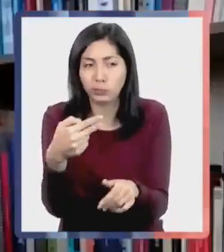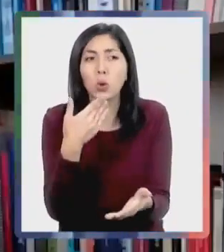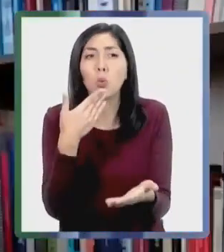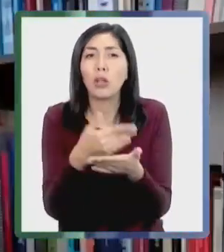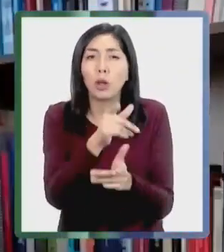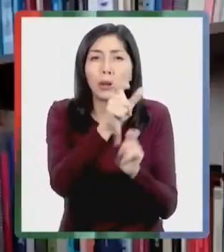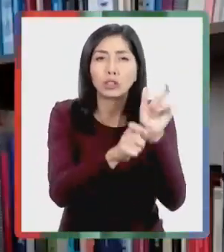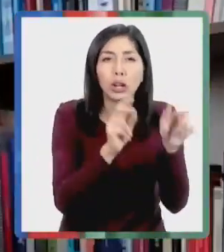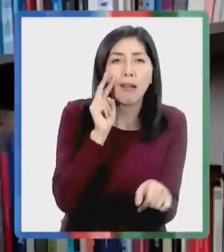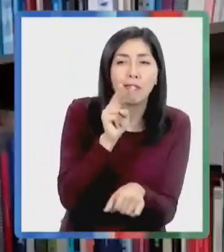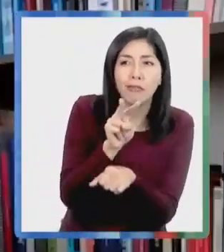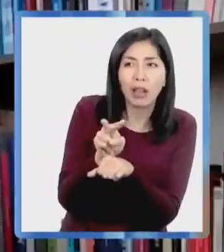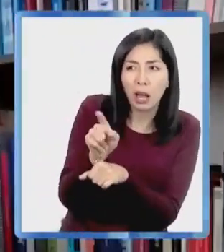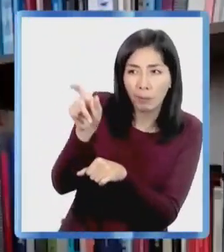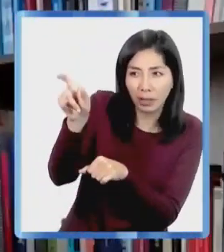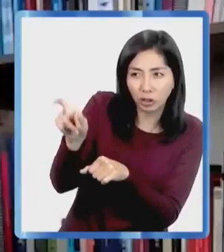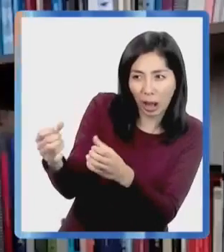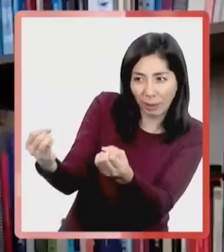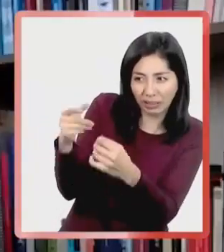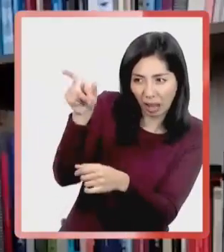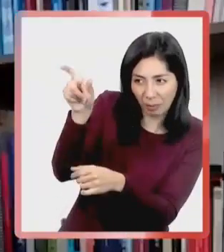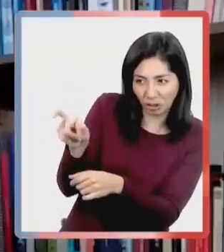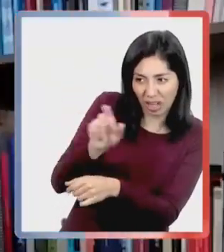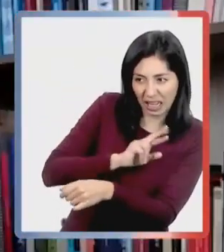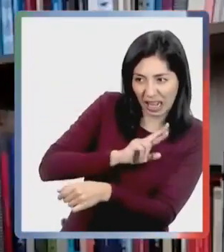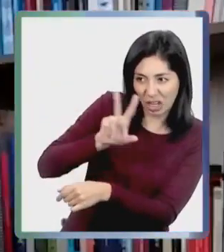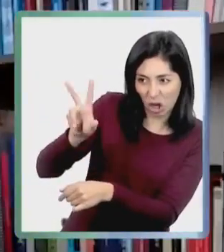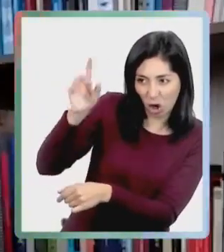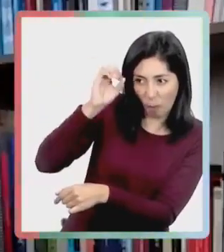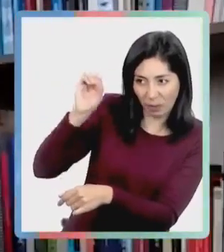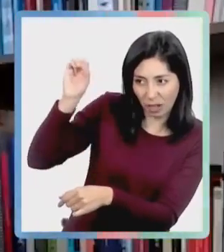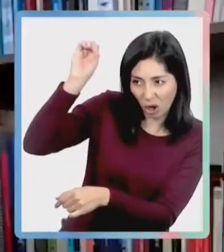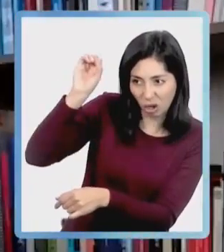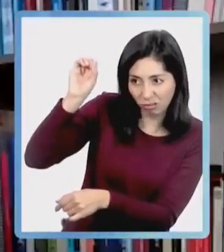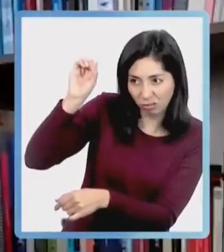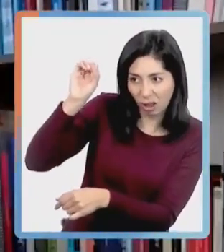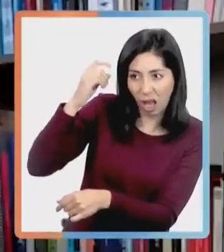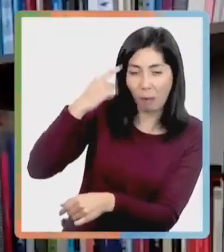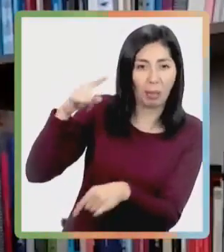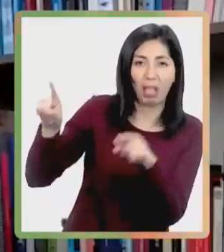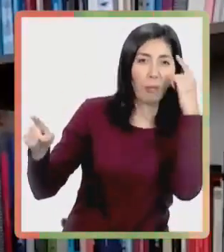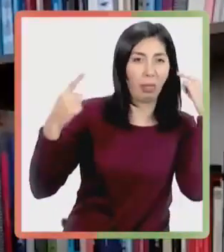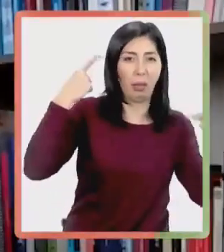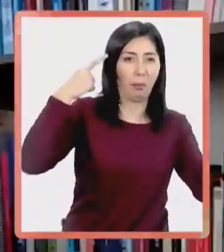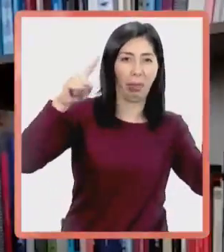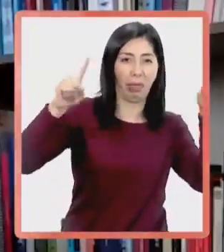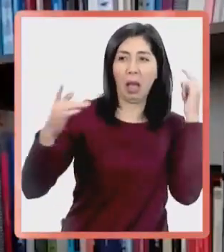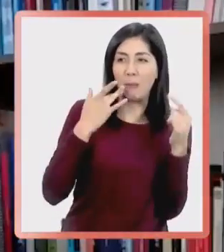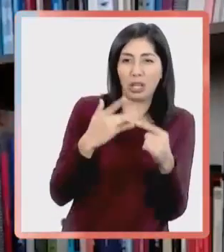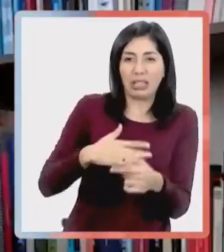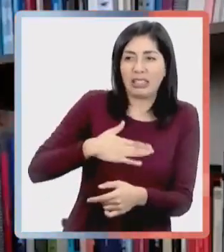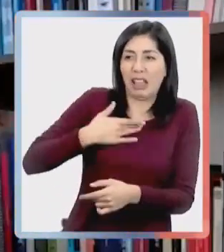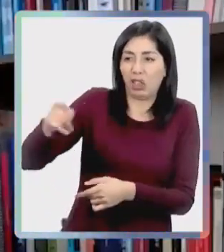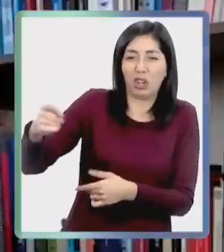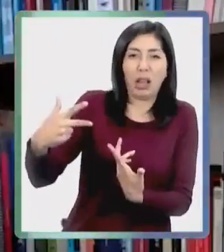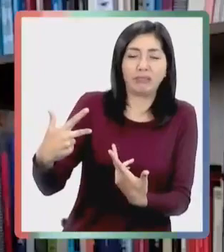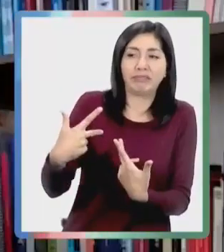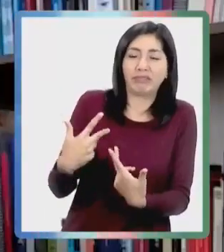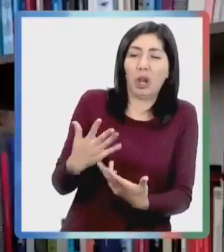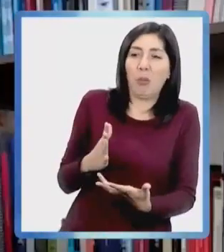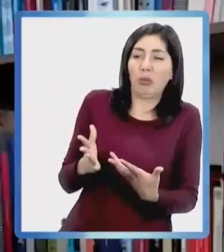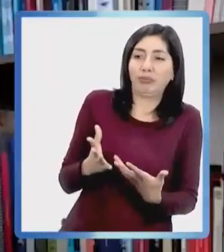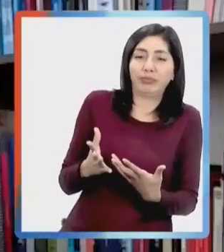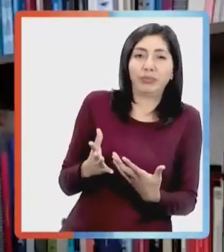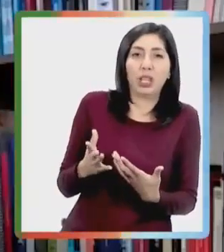este conocimiento está sesgada por temas religiosos, la información no entra. ¿Por qué? Porque siento que me están coartando mi libertad, siento